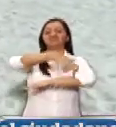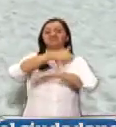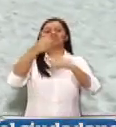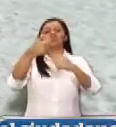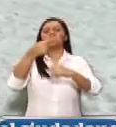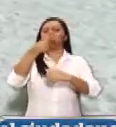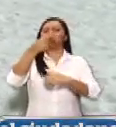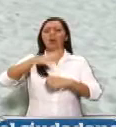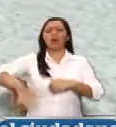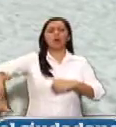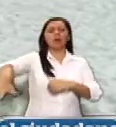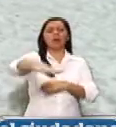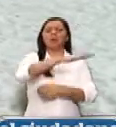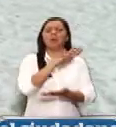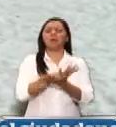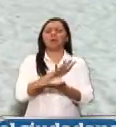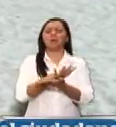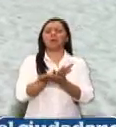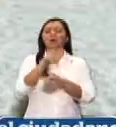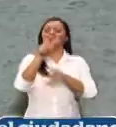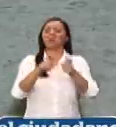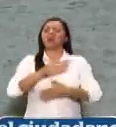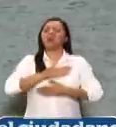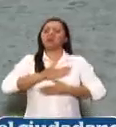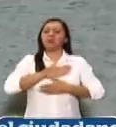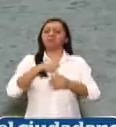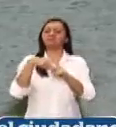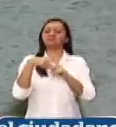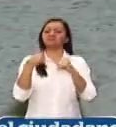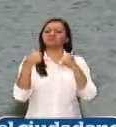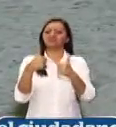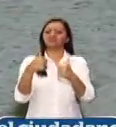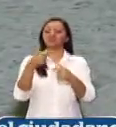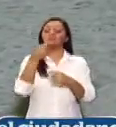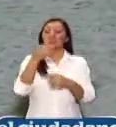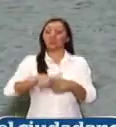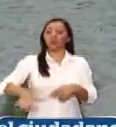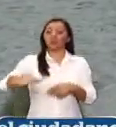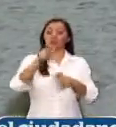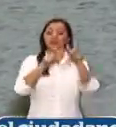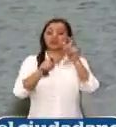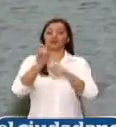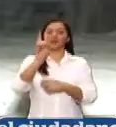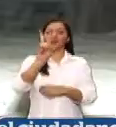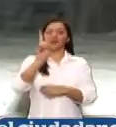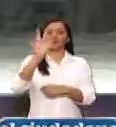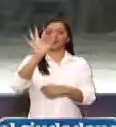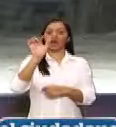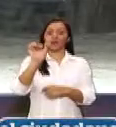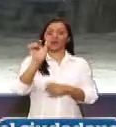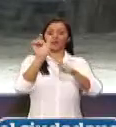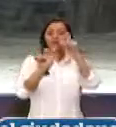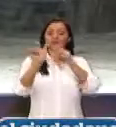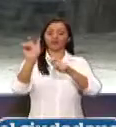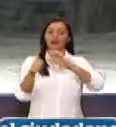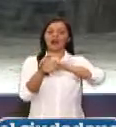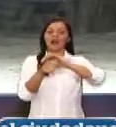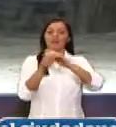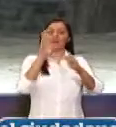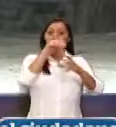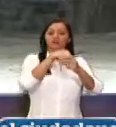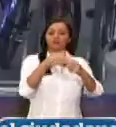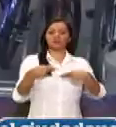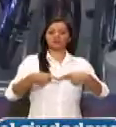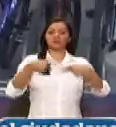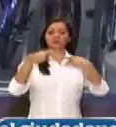el pueblo. Las personas son muy amables. Con una población que supera los 25.000 habitantes, las Islas Galápagos serían la provincia